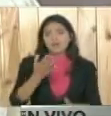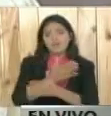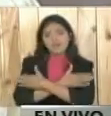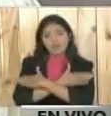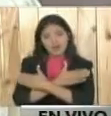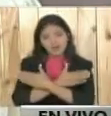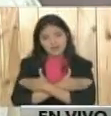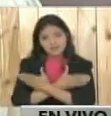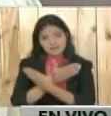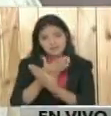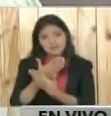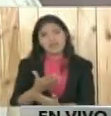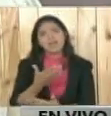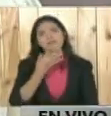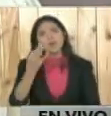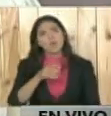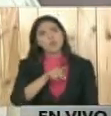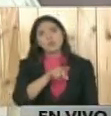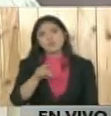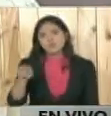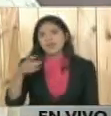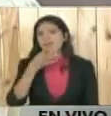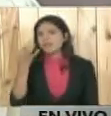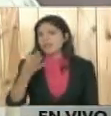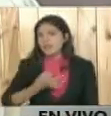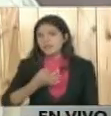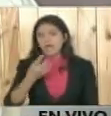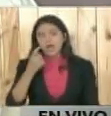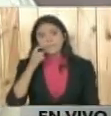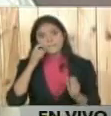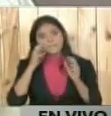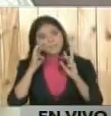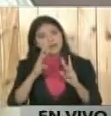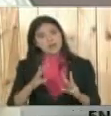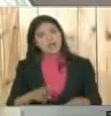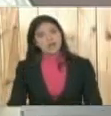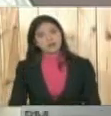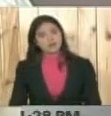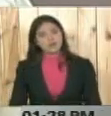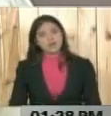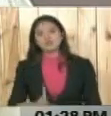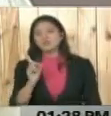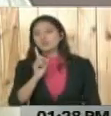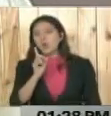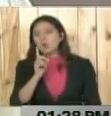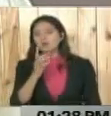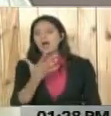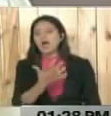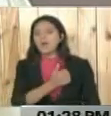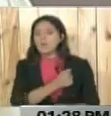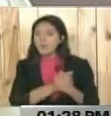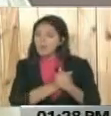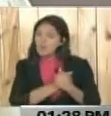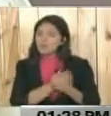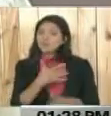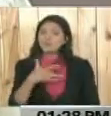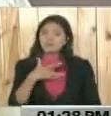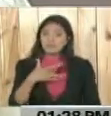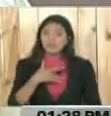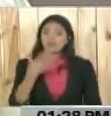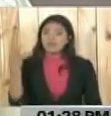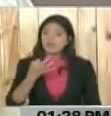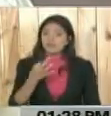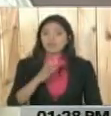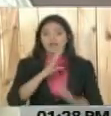Felicidades. Realmente ustedes han hecho una proeza, un milagro, que solo se puede hacer con amor y con un sentimiento